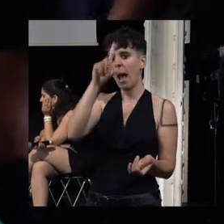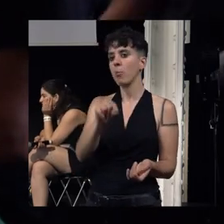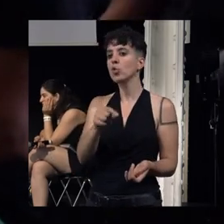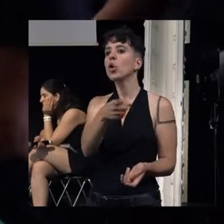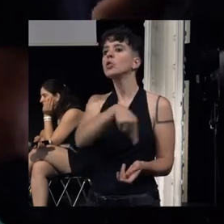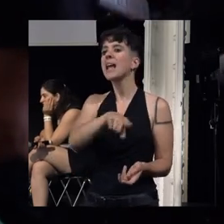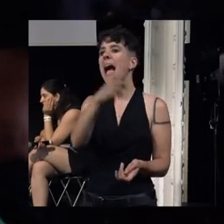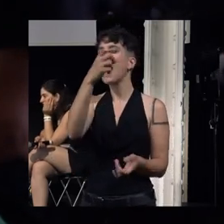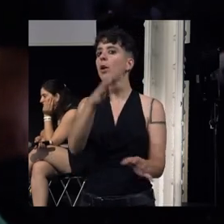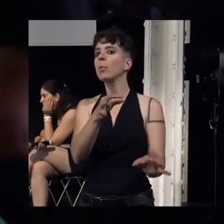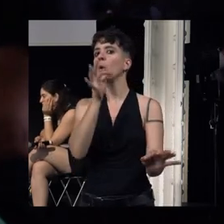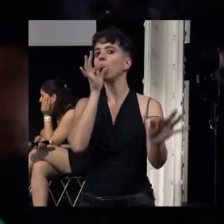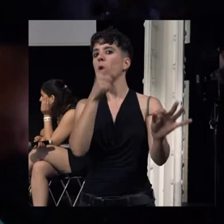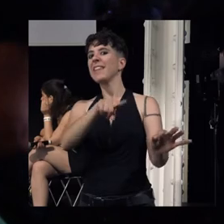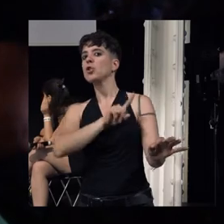Es una pregunta, ¿eh? Sí.